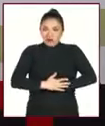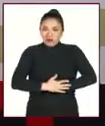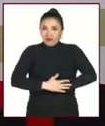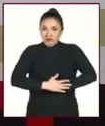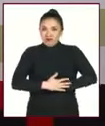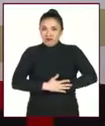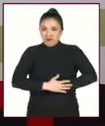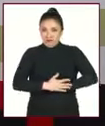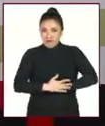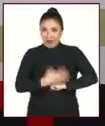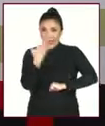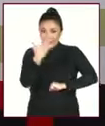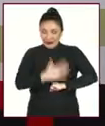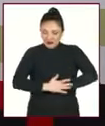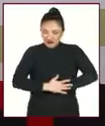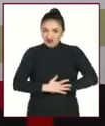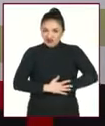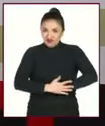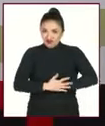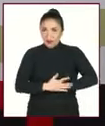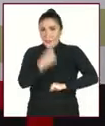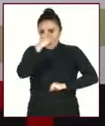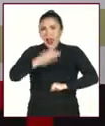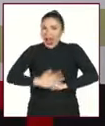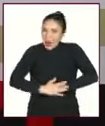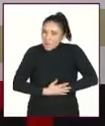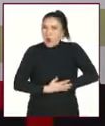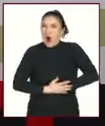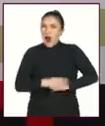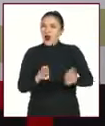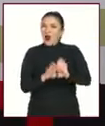Entonces, con la mano dominante vamos a empujar, vamos a tratar de